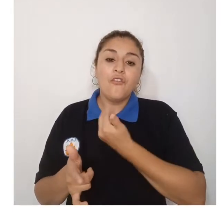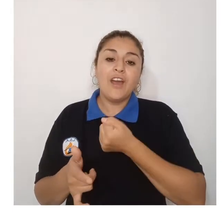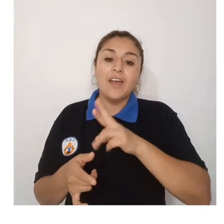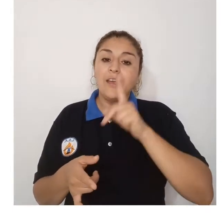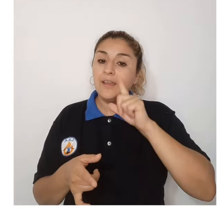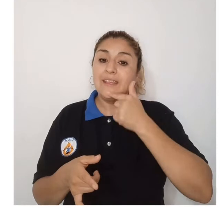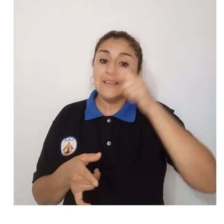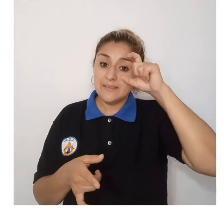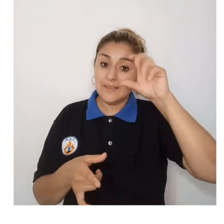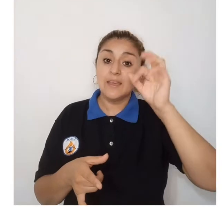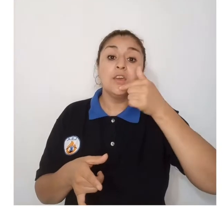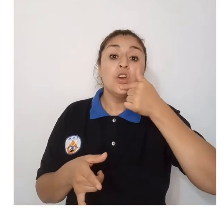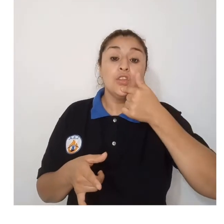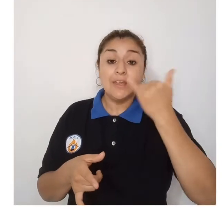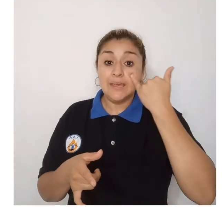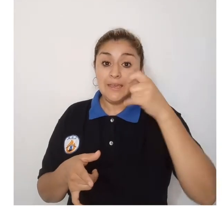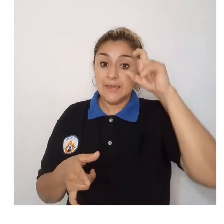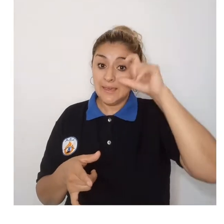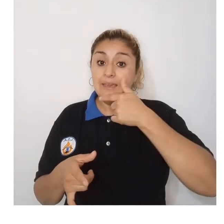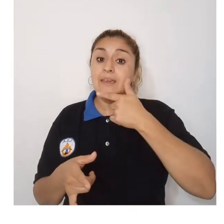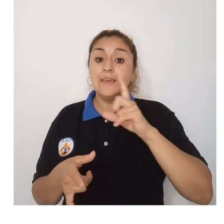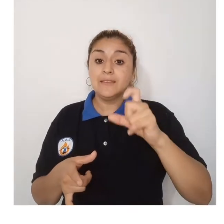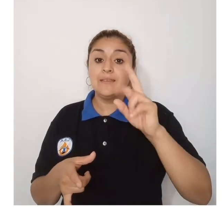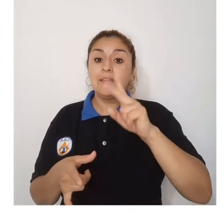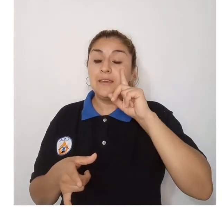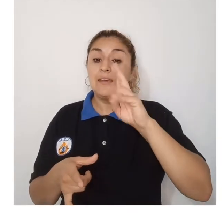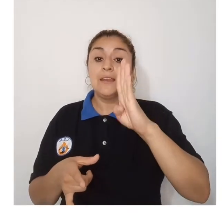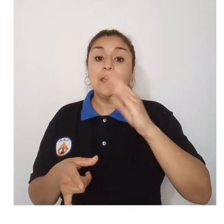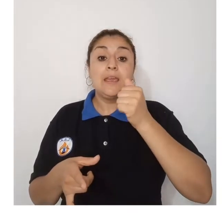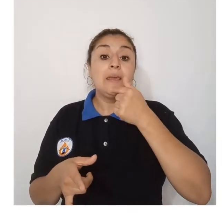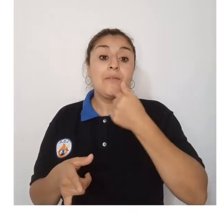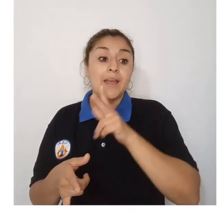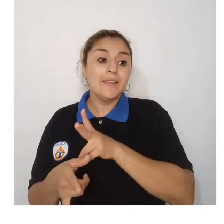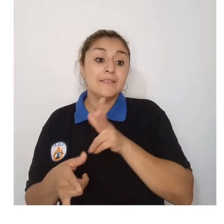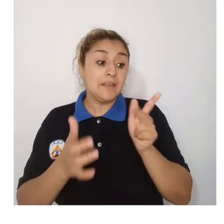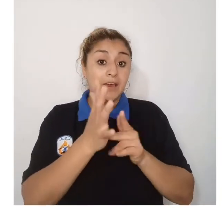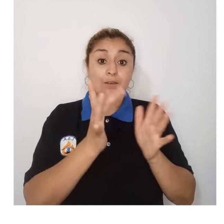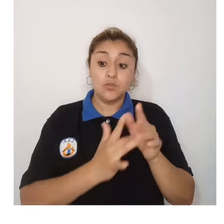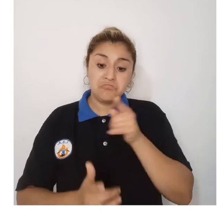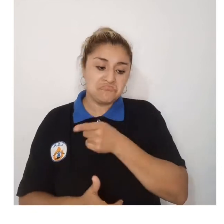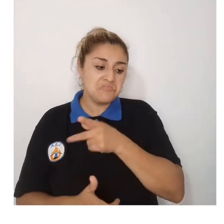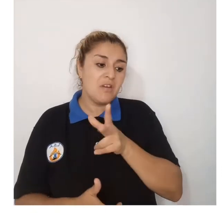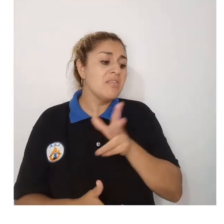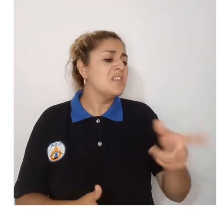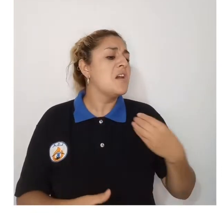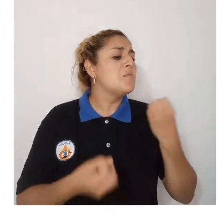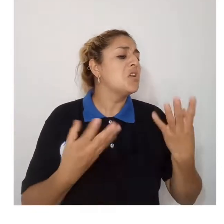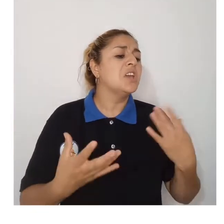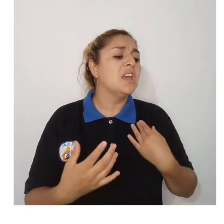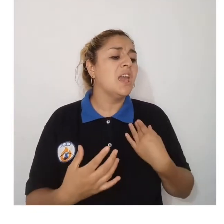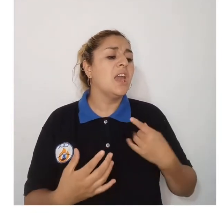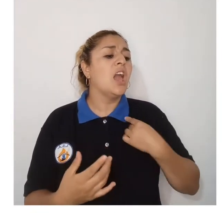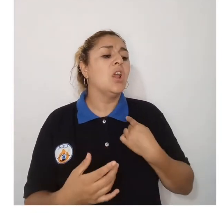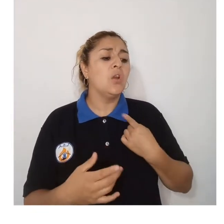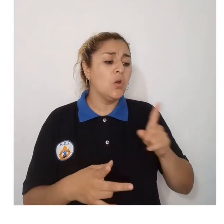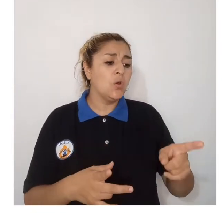porque los discípulos de juan ayunan muchas veces hacen oraciones a sí mismos los fariseos y los